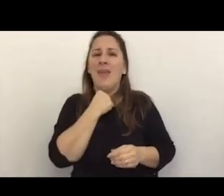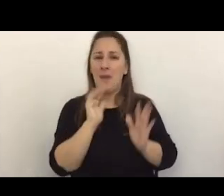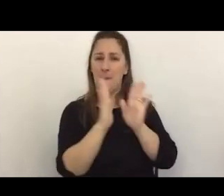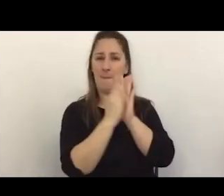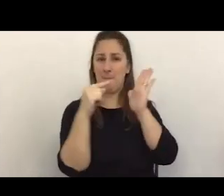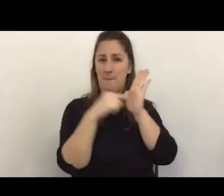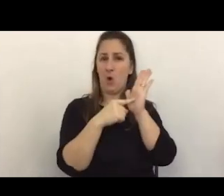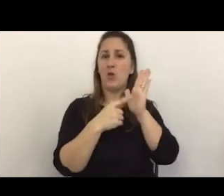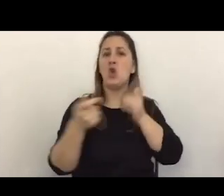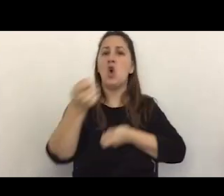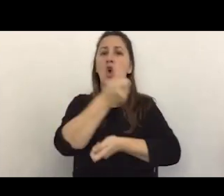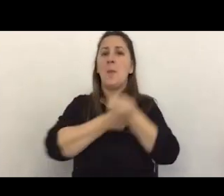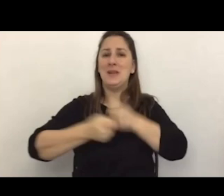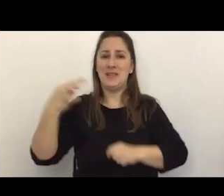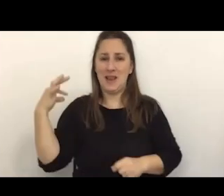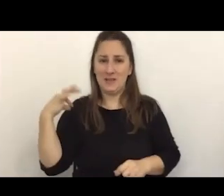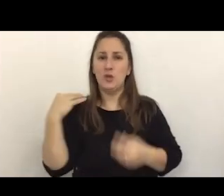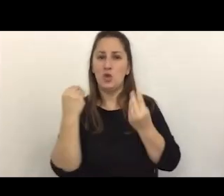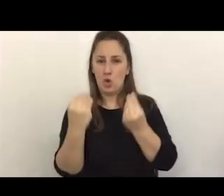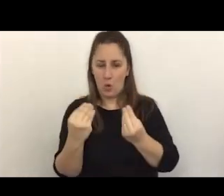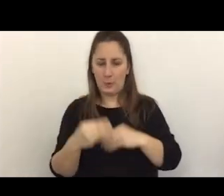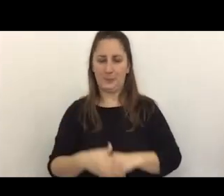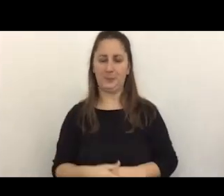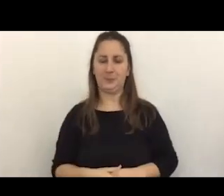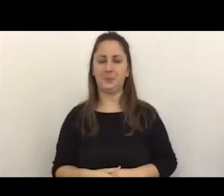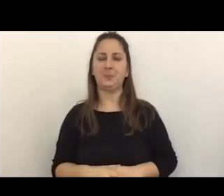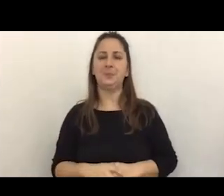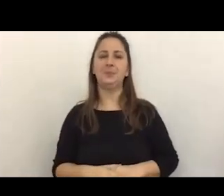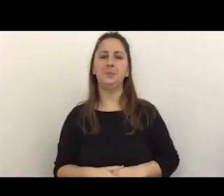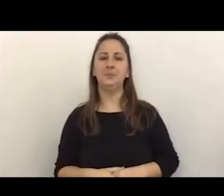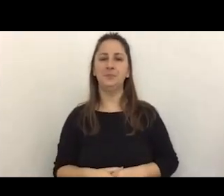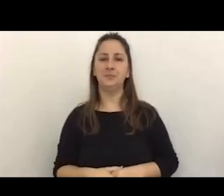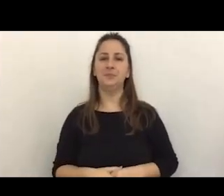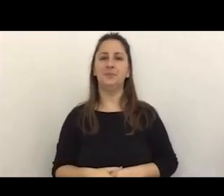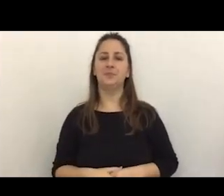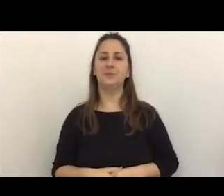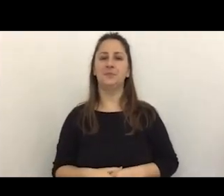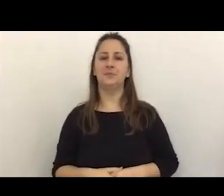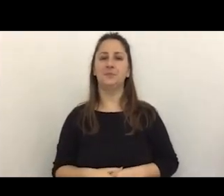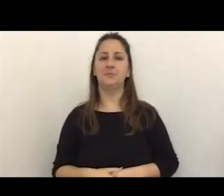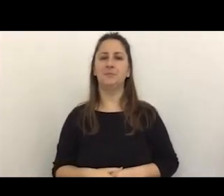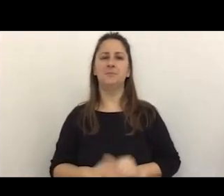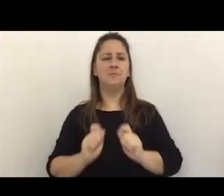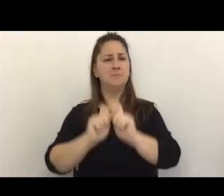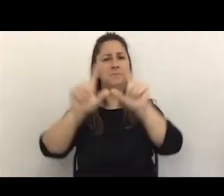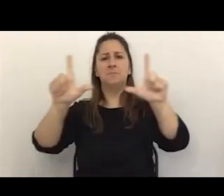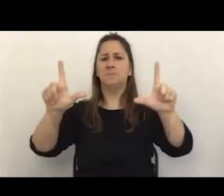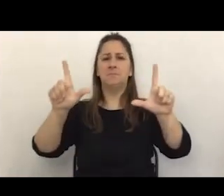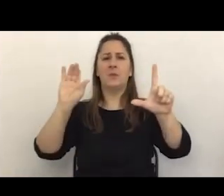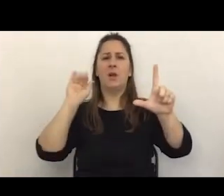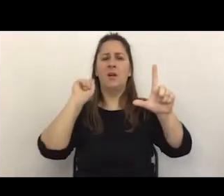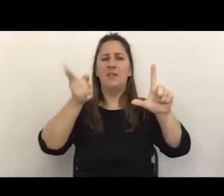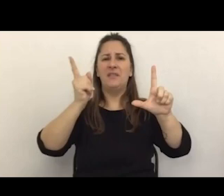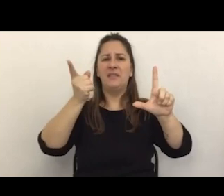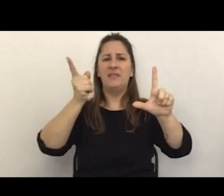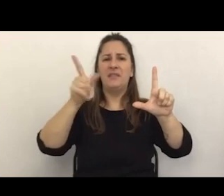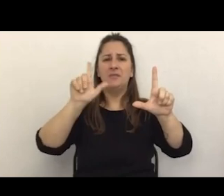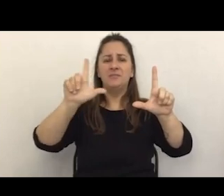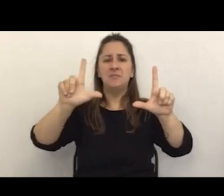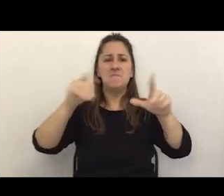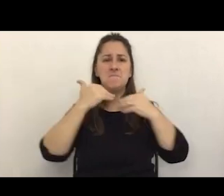Comercial? Bien. Esto no sé por qué quedó acá, pero... Primero,